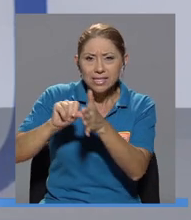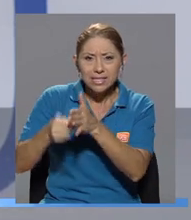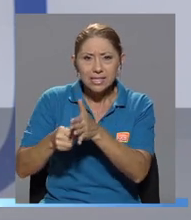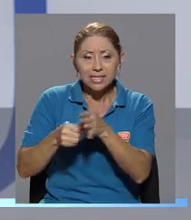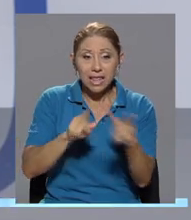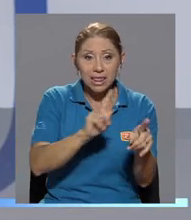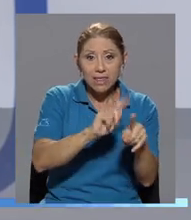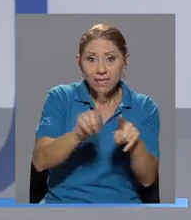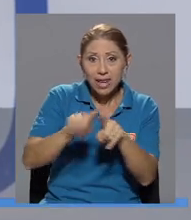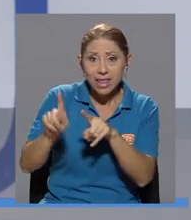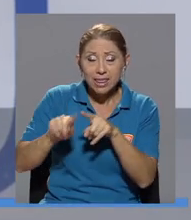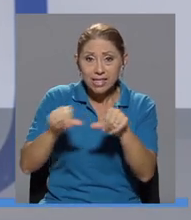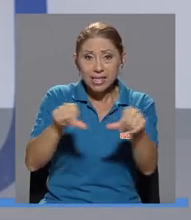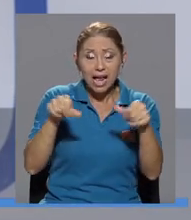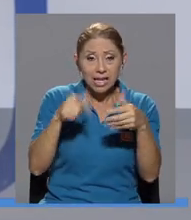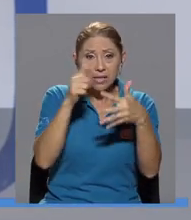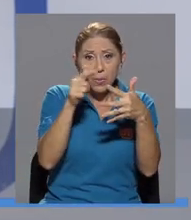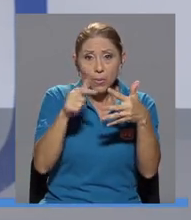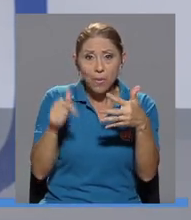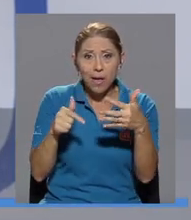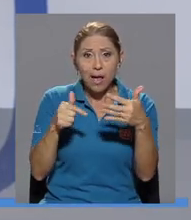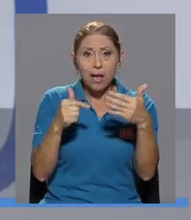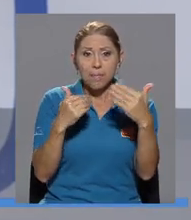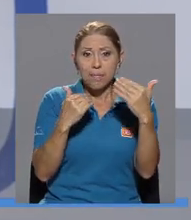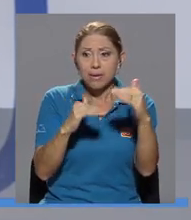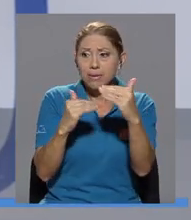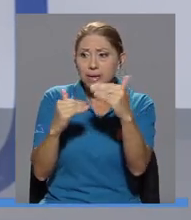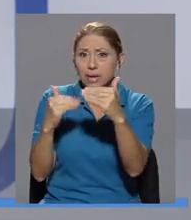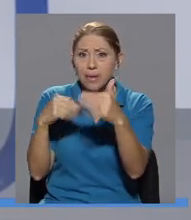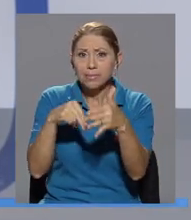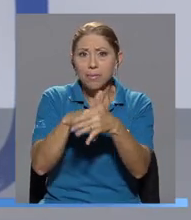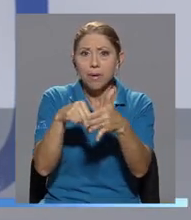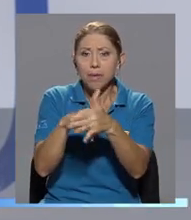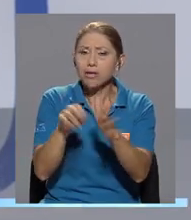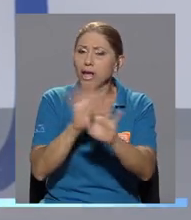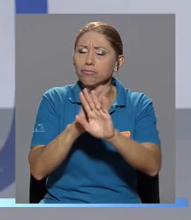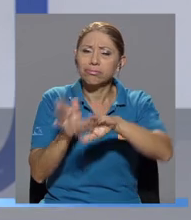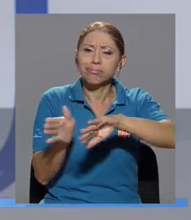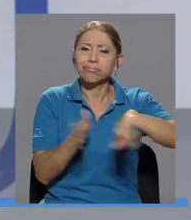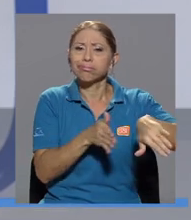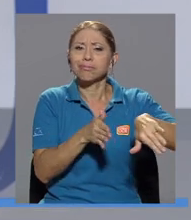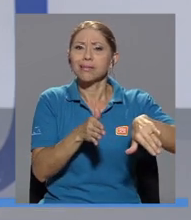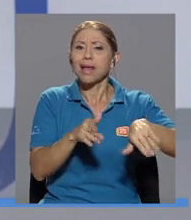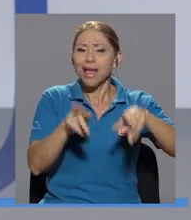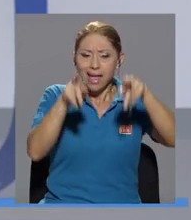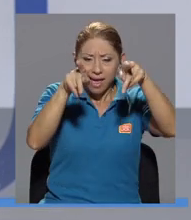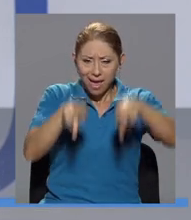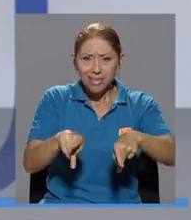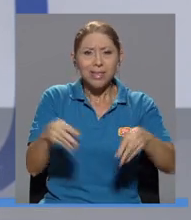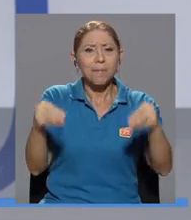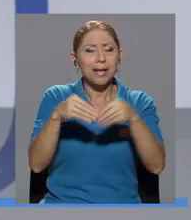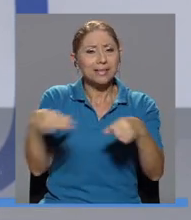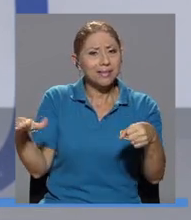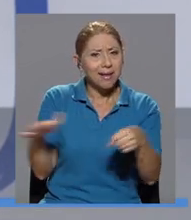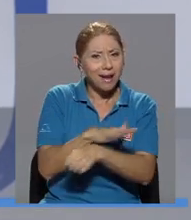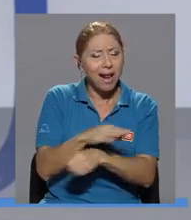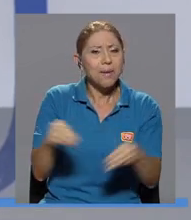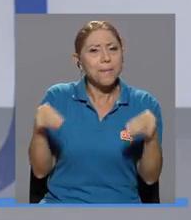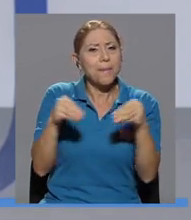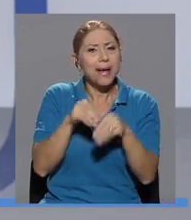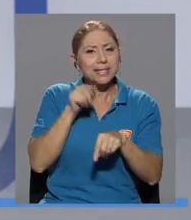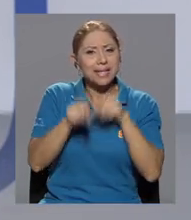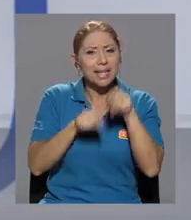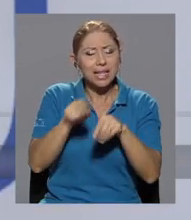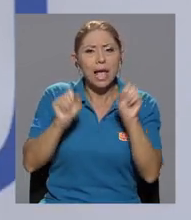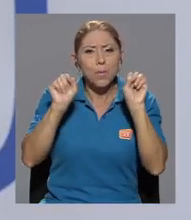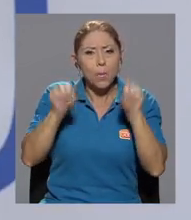comunicación están se están borrando para pensar en gente más integral es más crítica y que tenga la posibilidad digamos de ahondar en